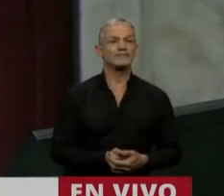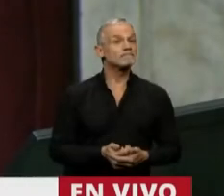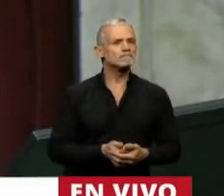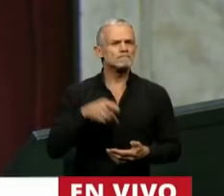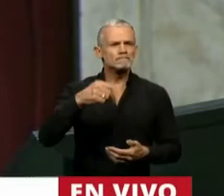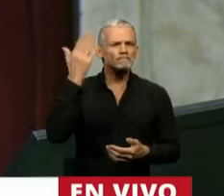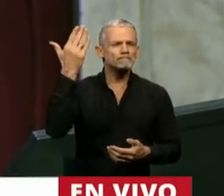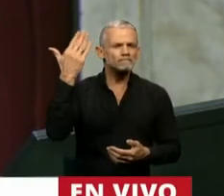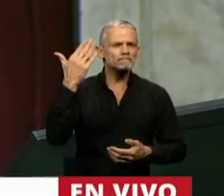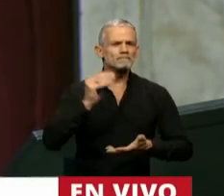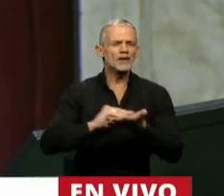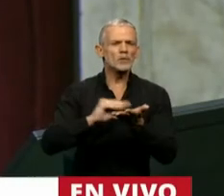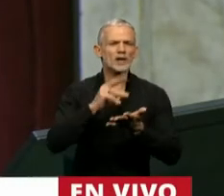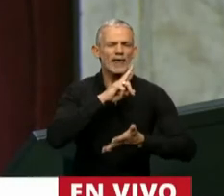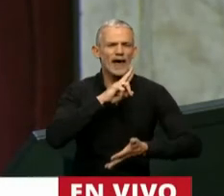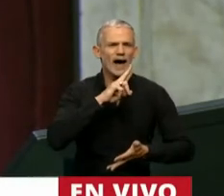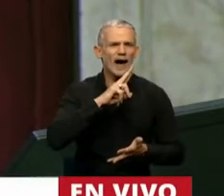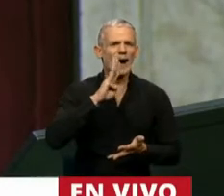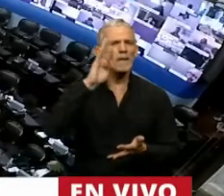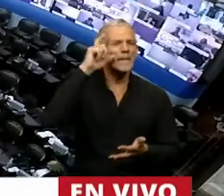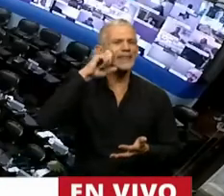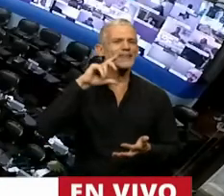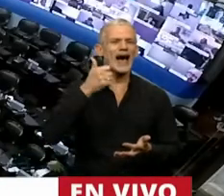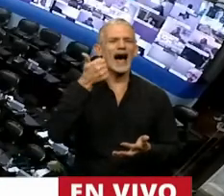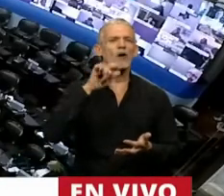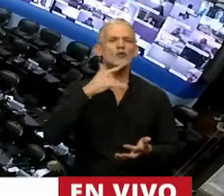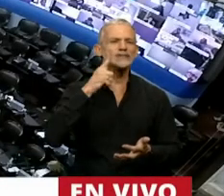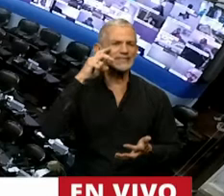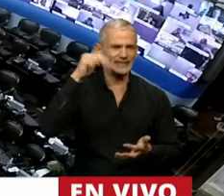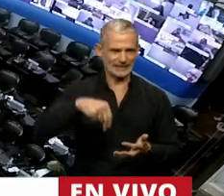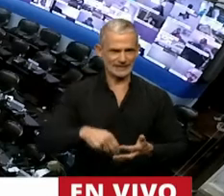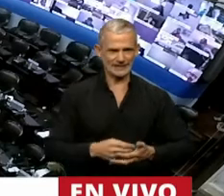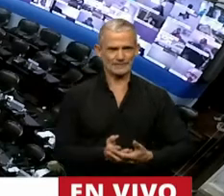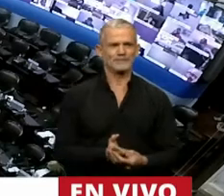Tiene la palabra la diputada Brenda Austin.